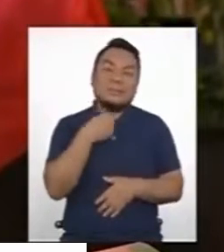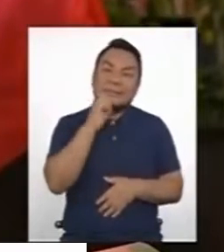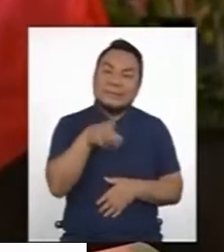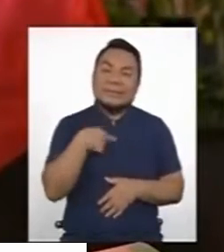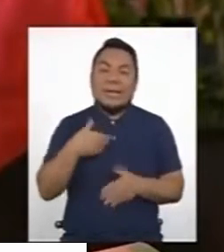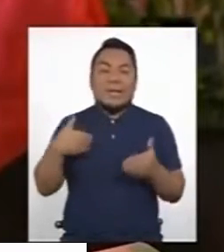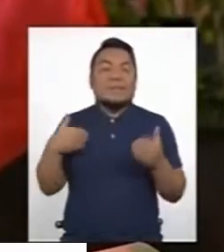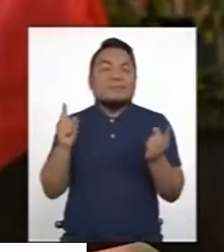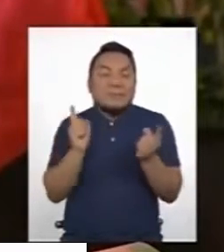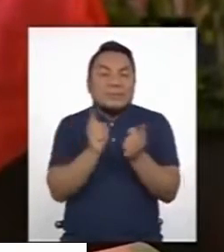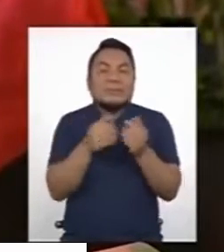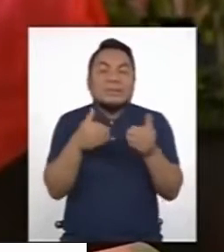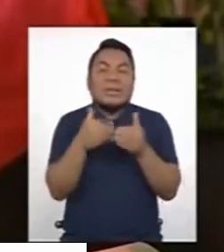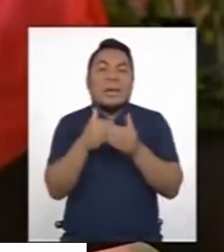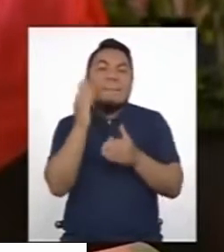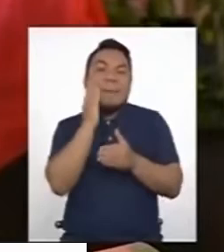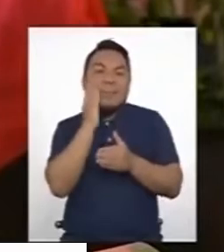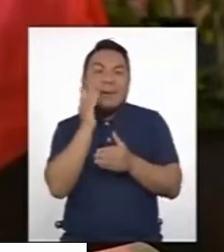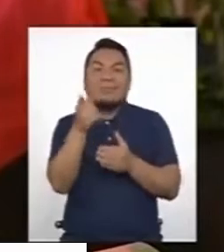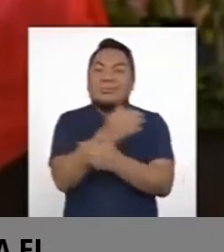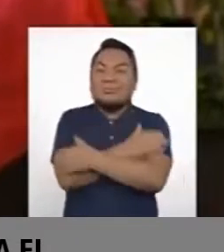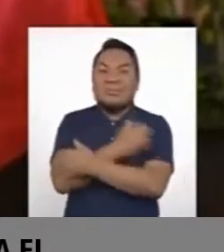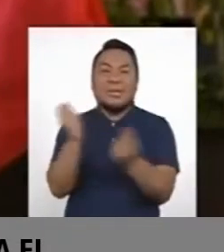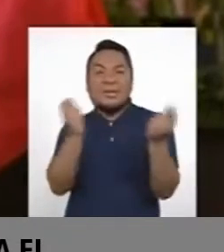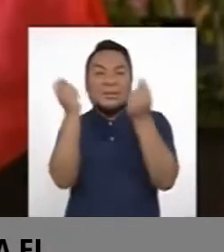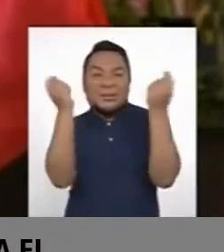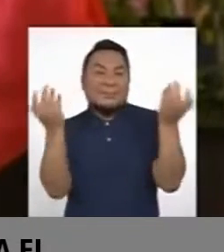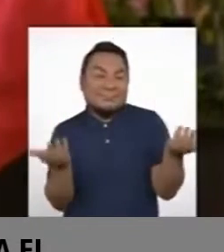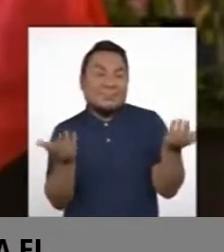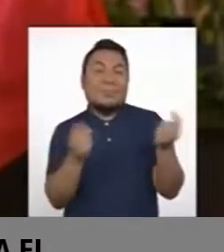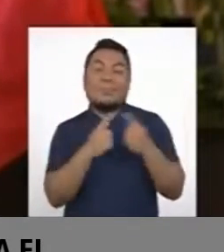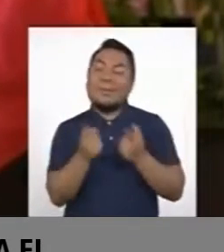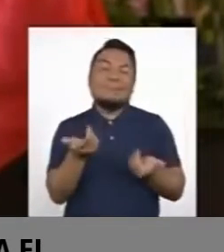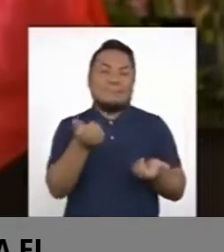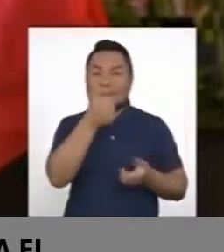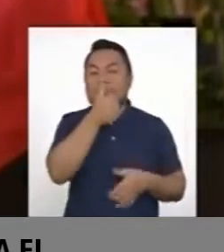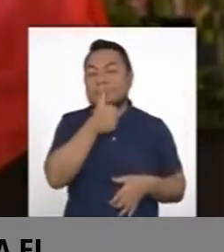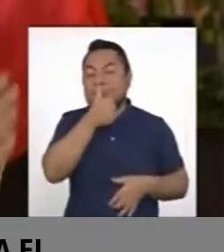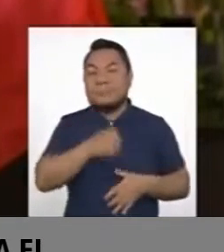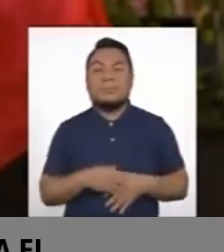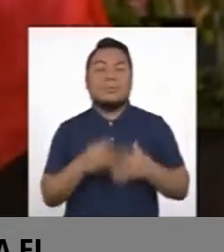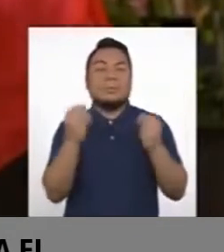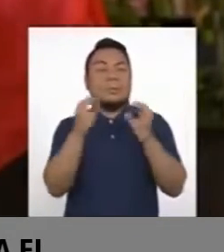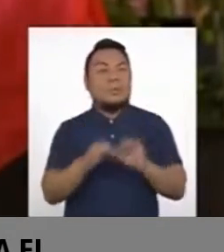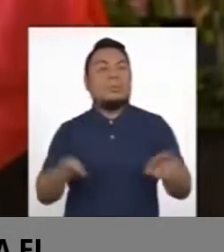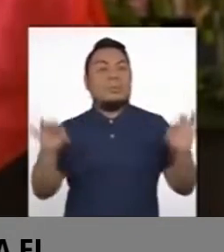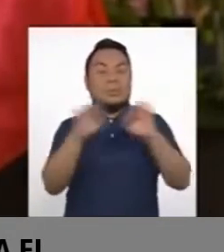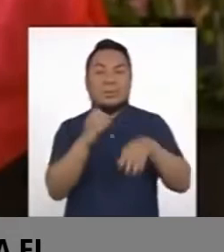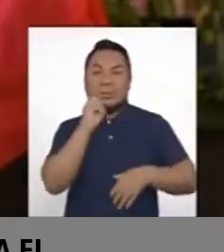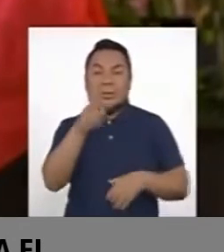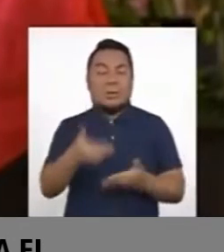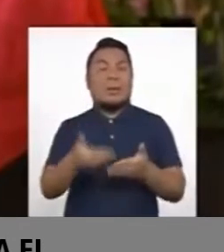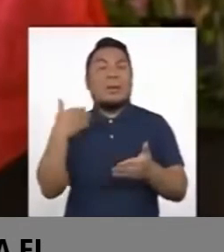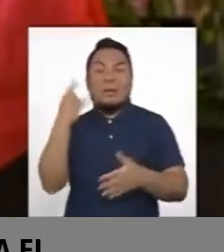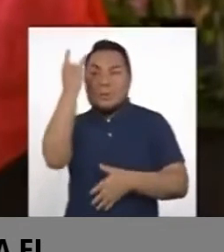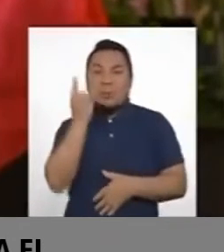madre ese día tan especial, y tenemos que hacer también el sacrificio. ¿Cuántas fechas importantes estamos pasando en este estado